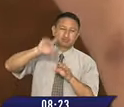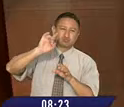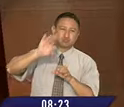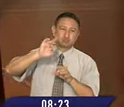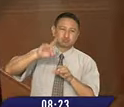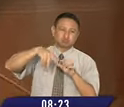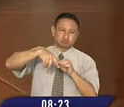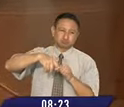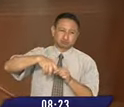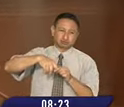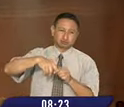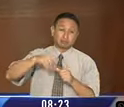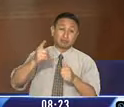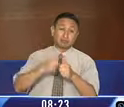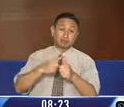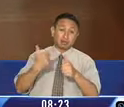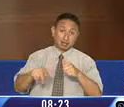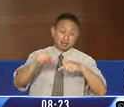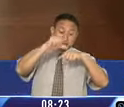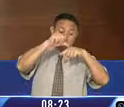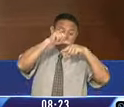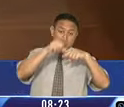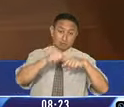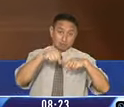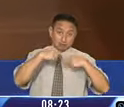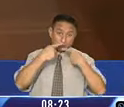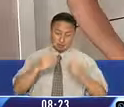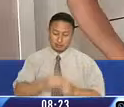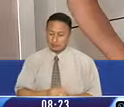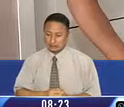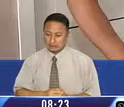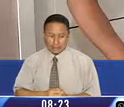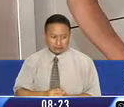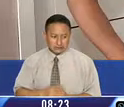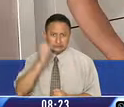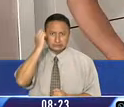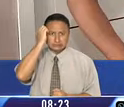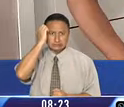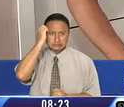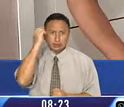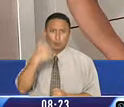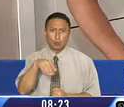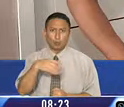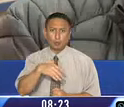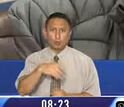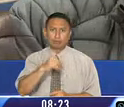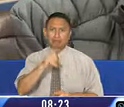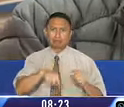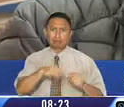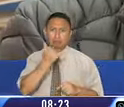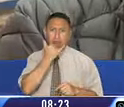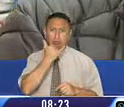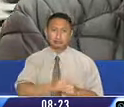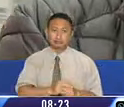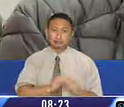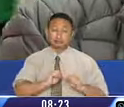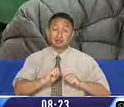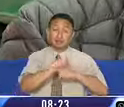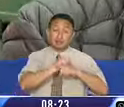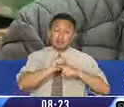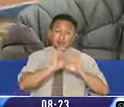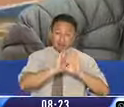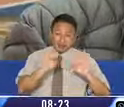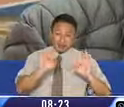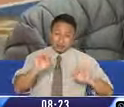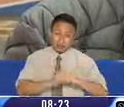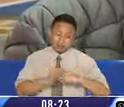Pues tras una primera intervención en el sistema público, no habrían salido las cosas como se esperaba. Y me cosieron sin lavarme,